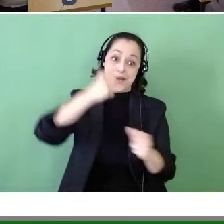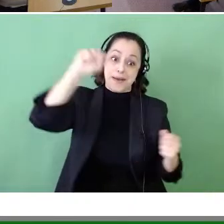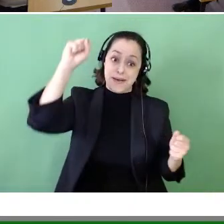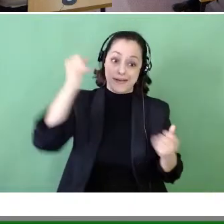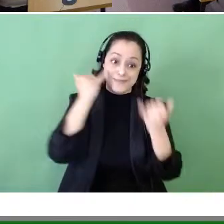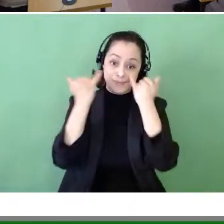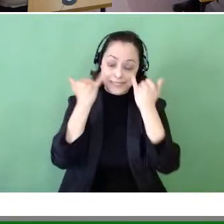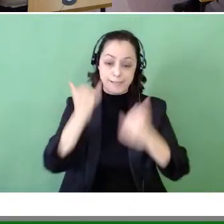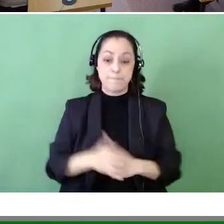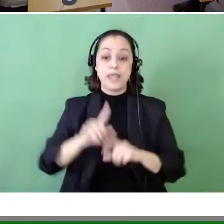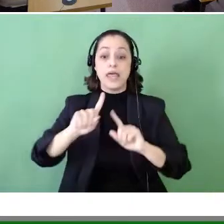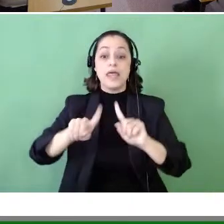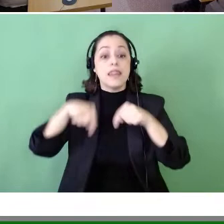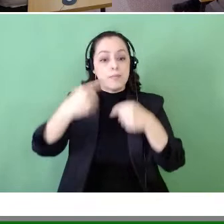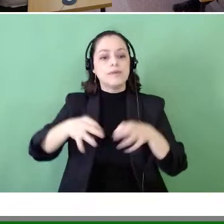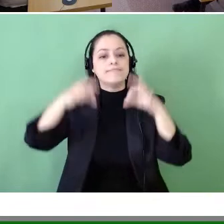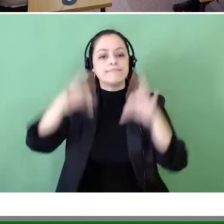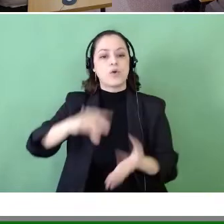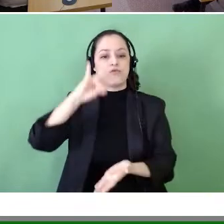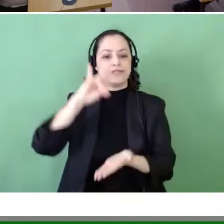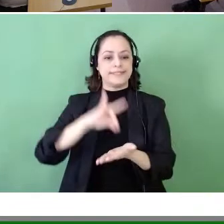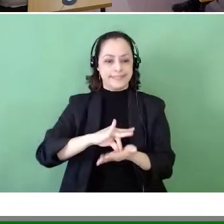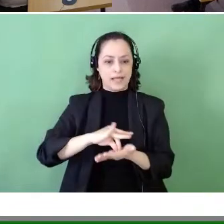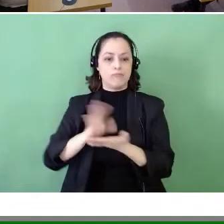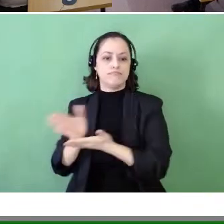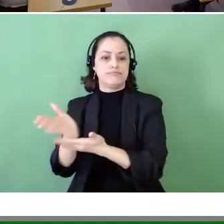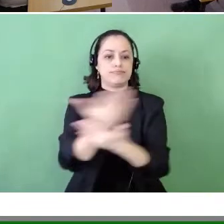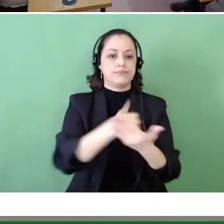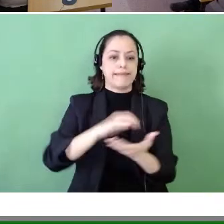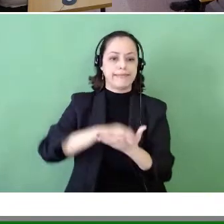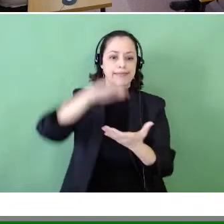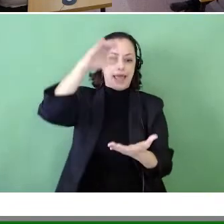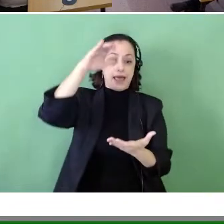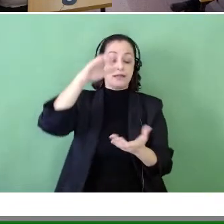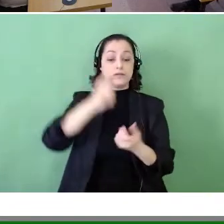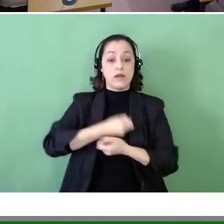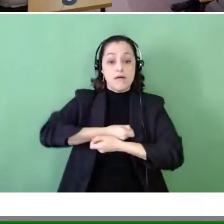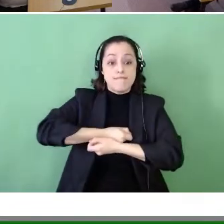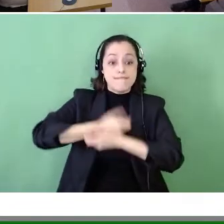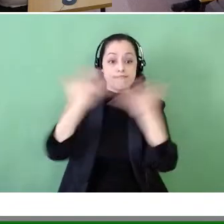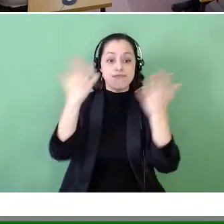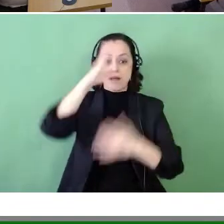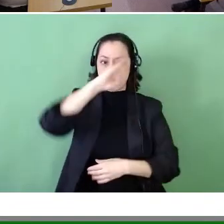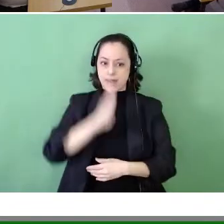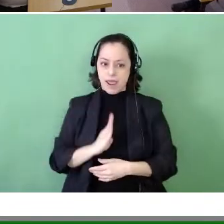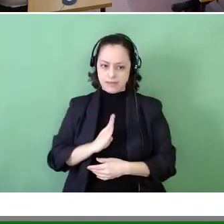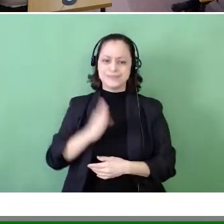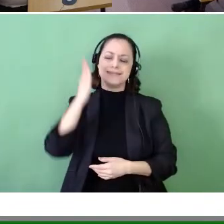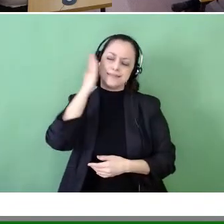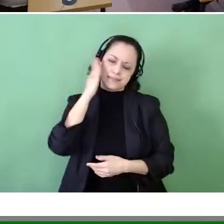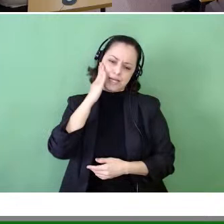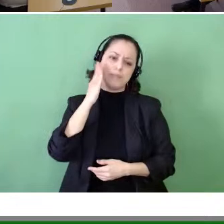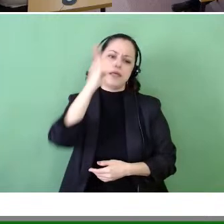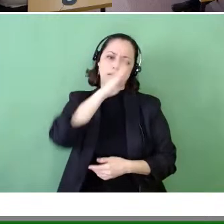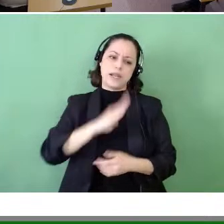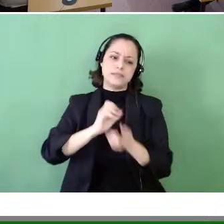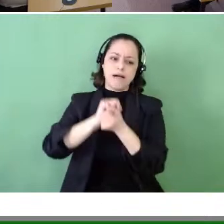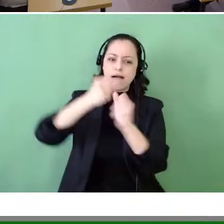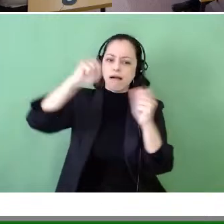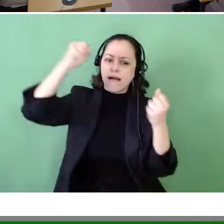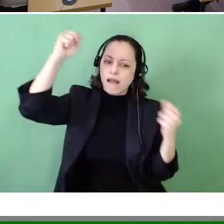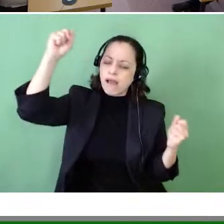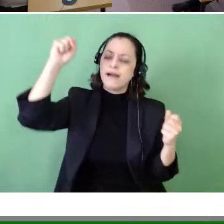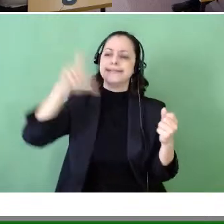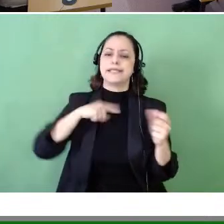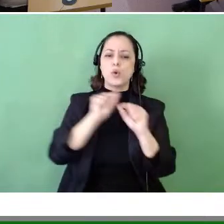de datos, y entonces aplicamos este cuestionario a todo Brasil, y sabéis que Brasil es un país muy grande, por tanto, tiene una